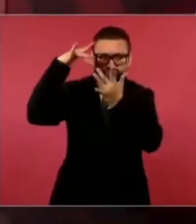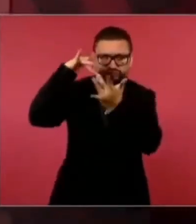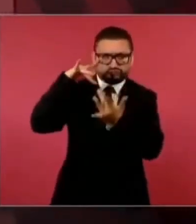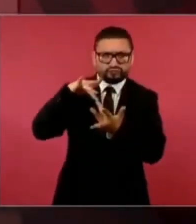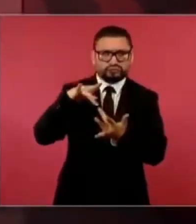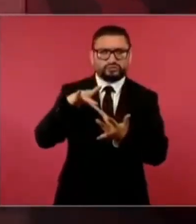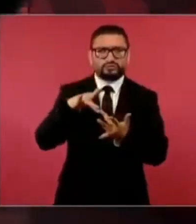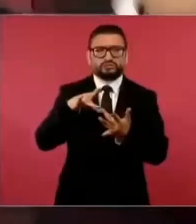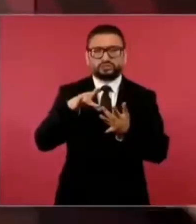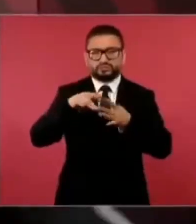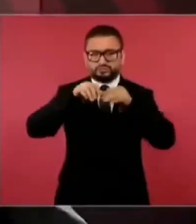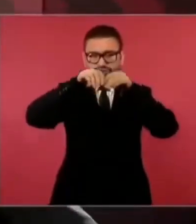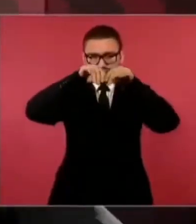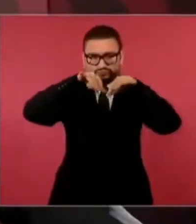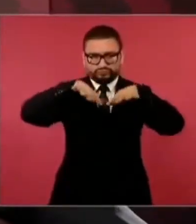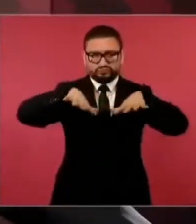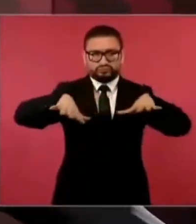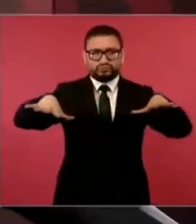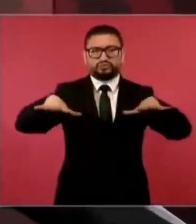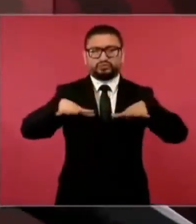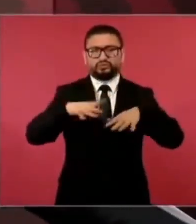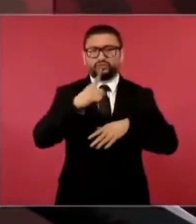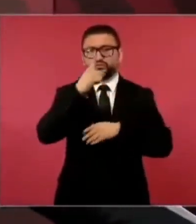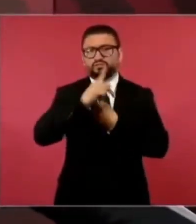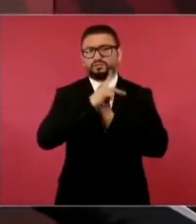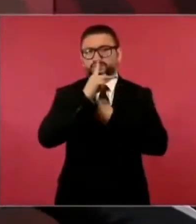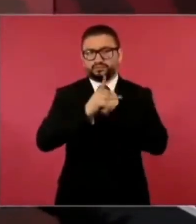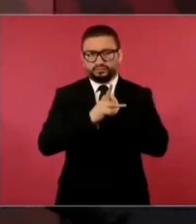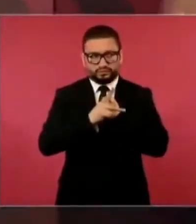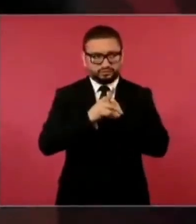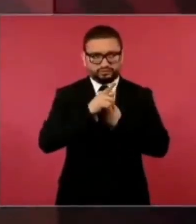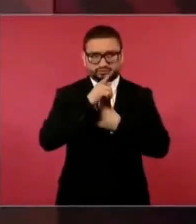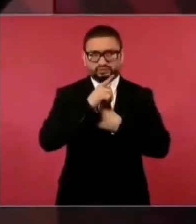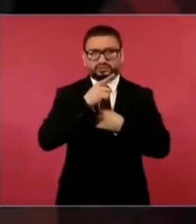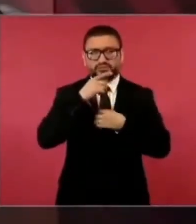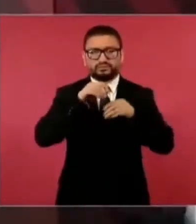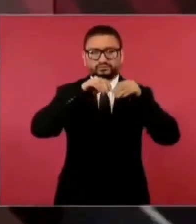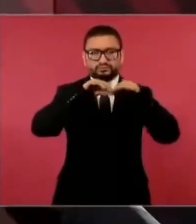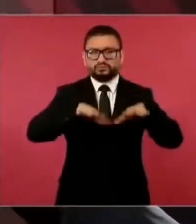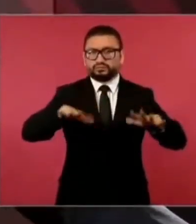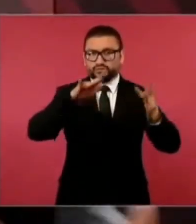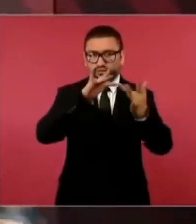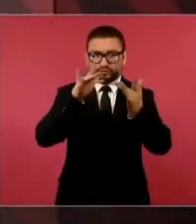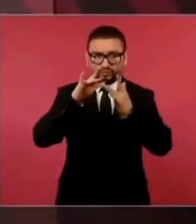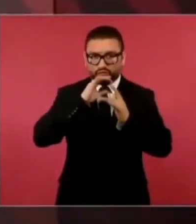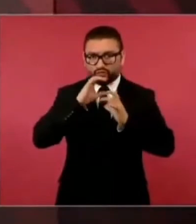que puedan iluminar todo un país para tener comunicación.